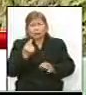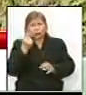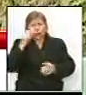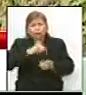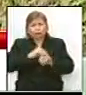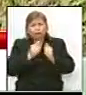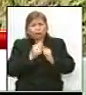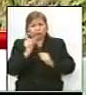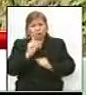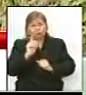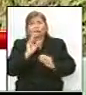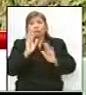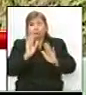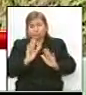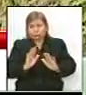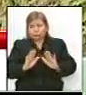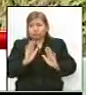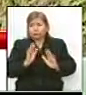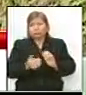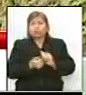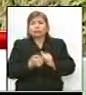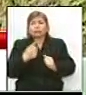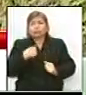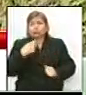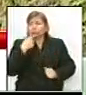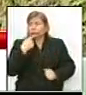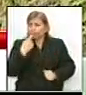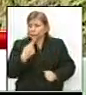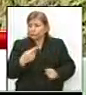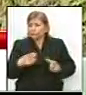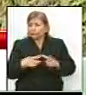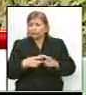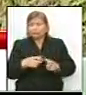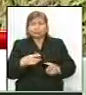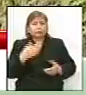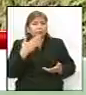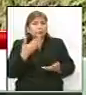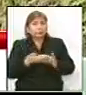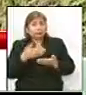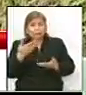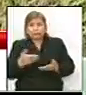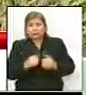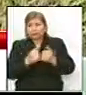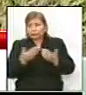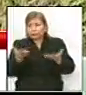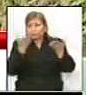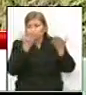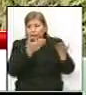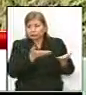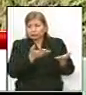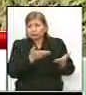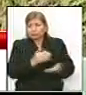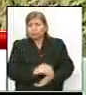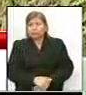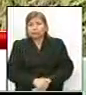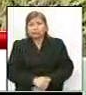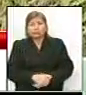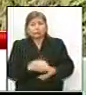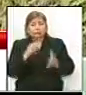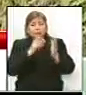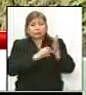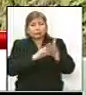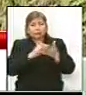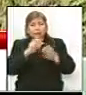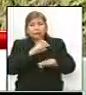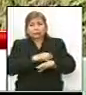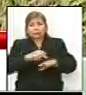mañana, Nispa, hermanos. Y Chairaico, señor congresista, miércoles Punchaupa, Apamuchcanico, profesional Conata,